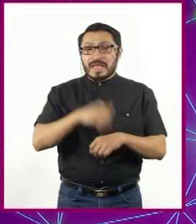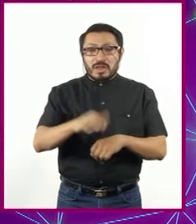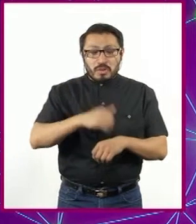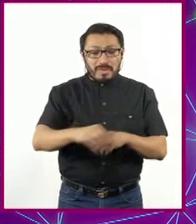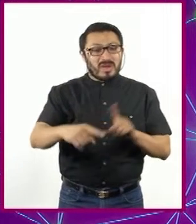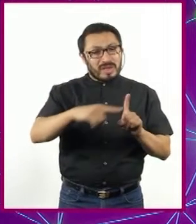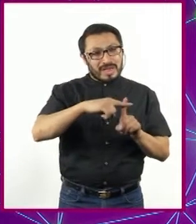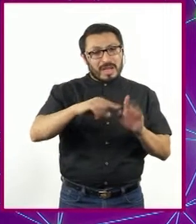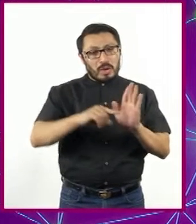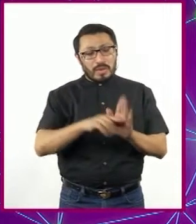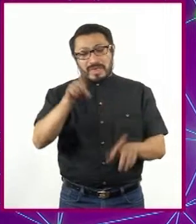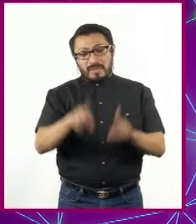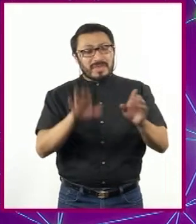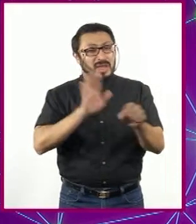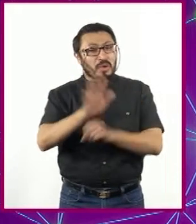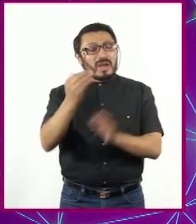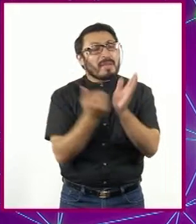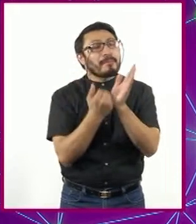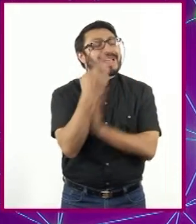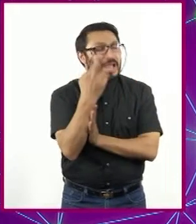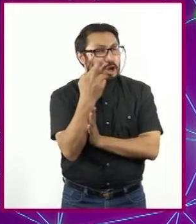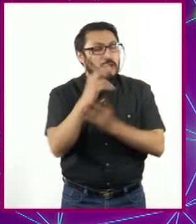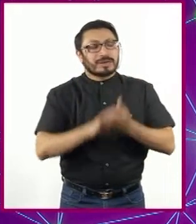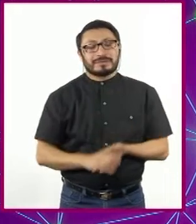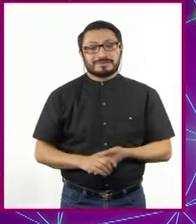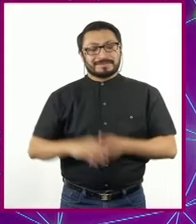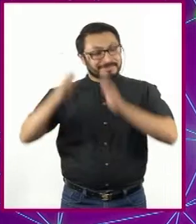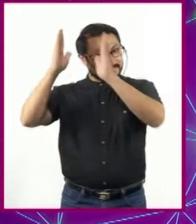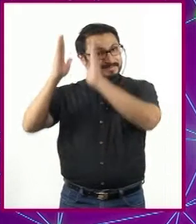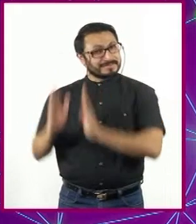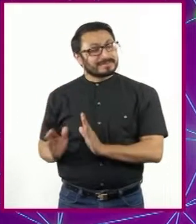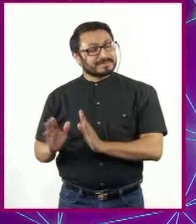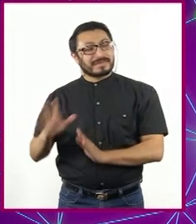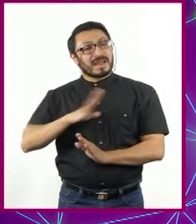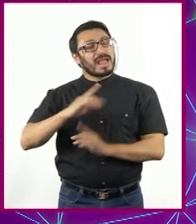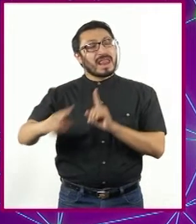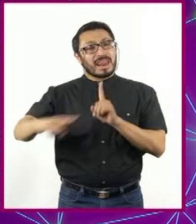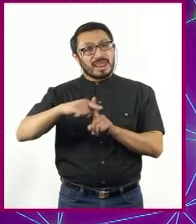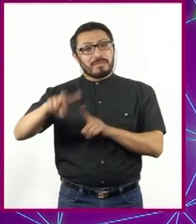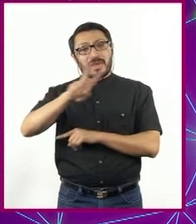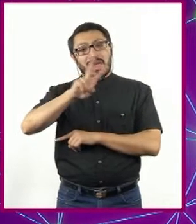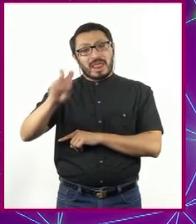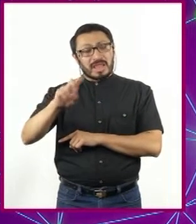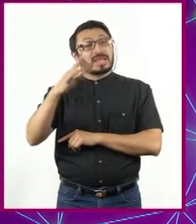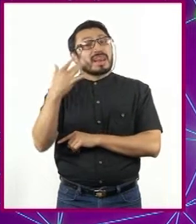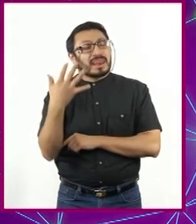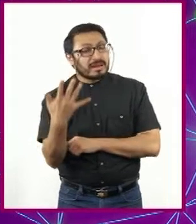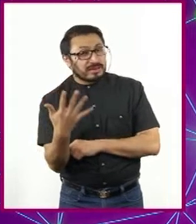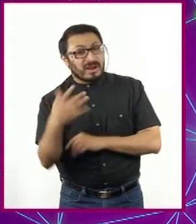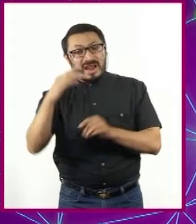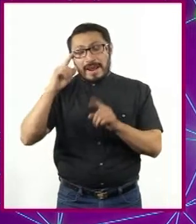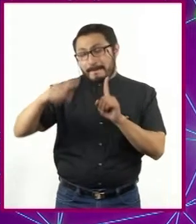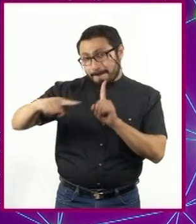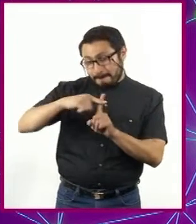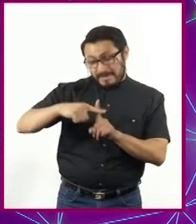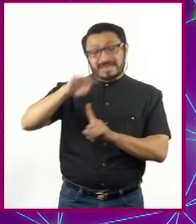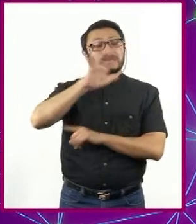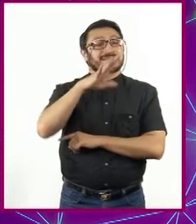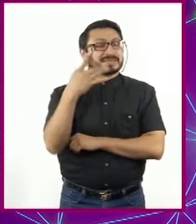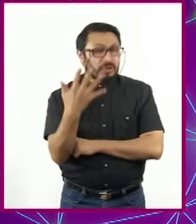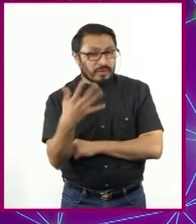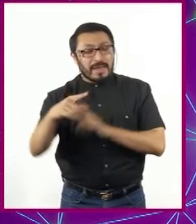los números en cuestión. En la primera columna, la suma de 250 más 50